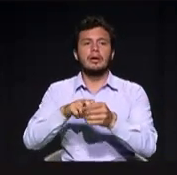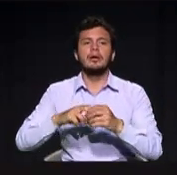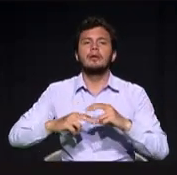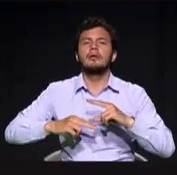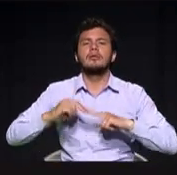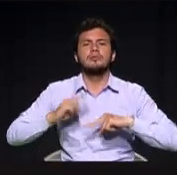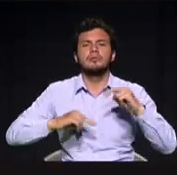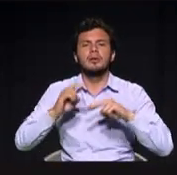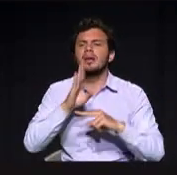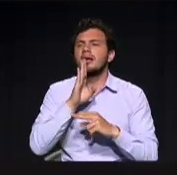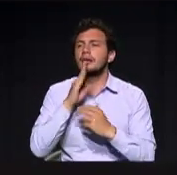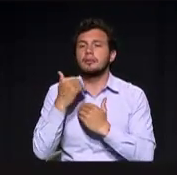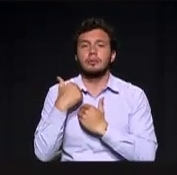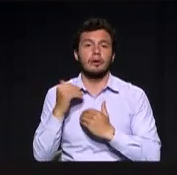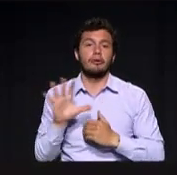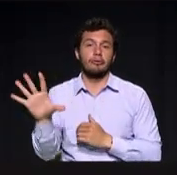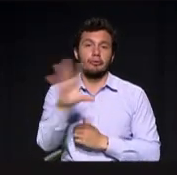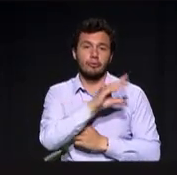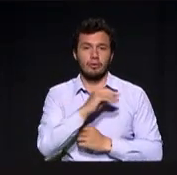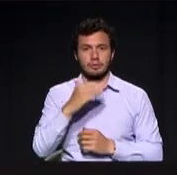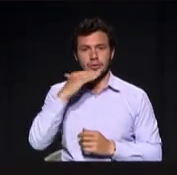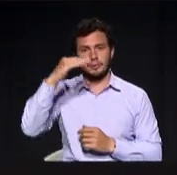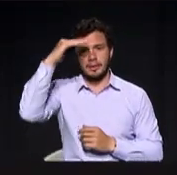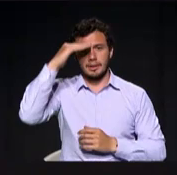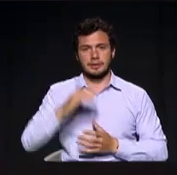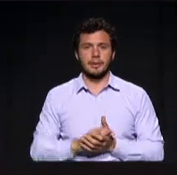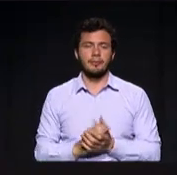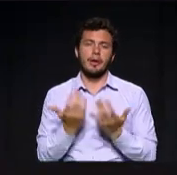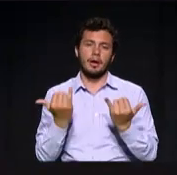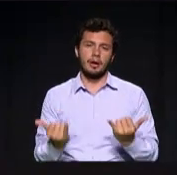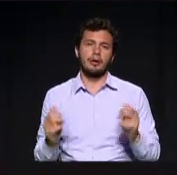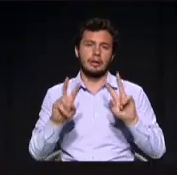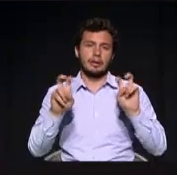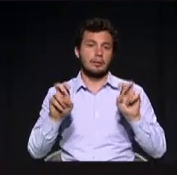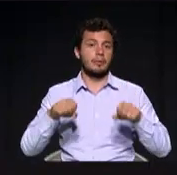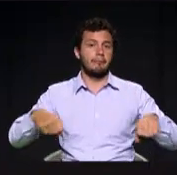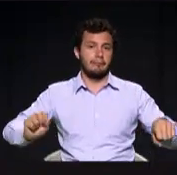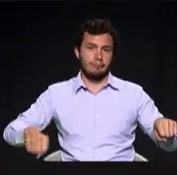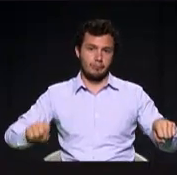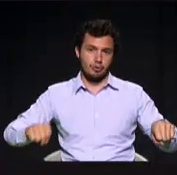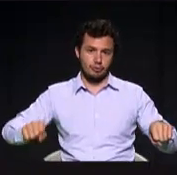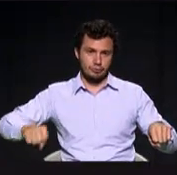medellín vamos a hablar de motos estamos construyendo